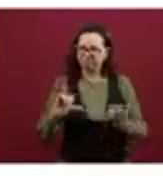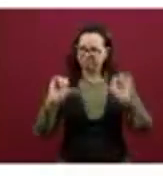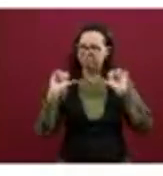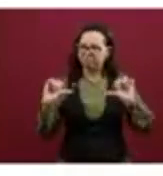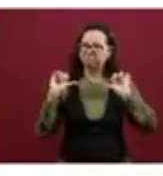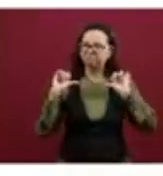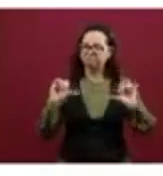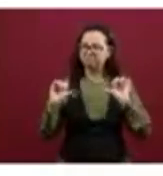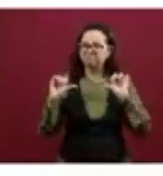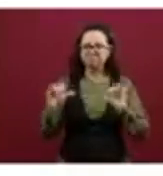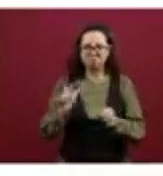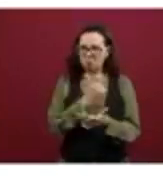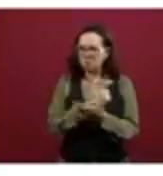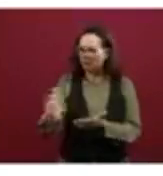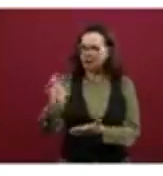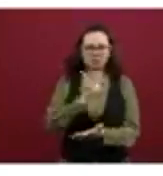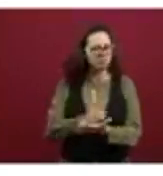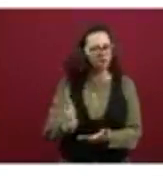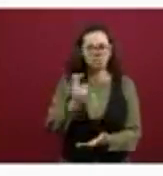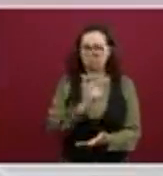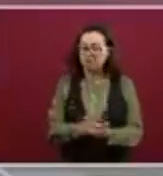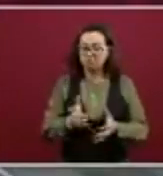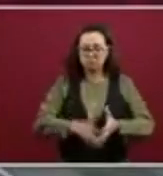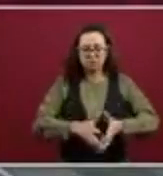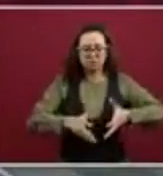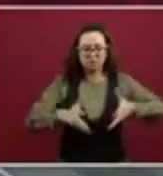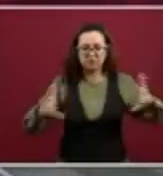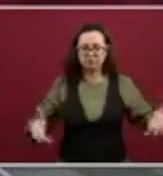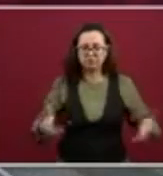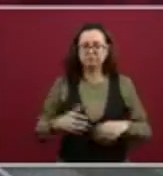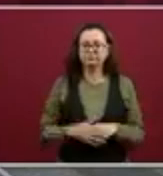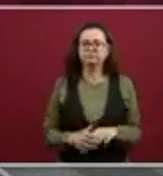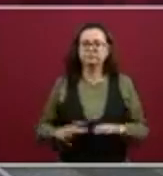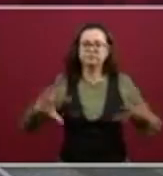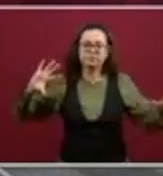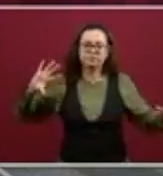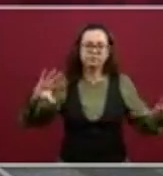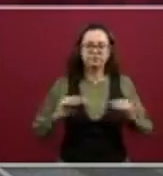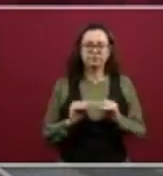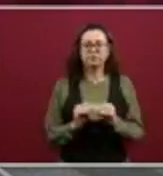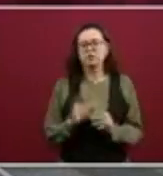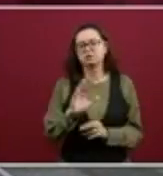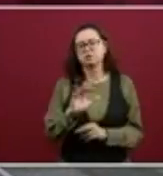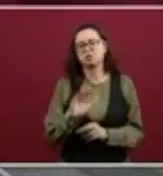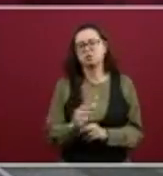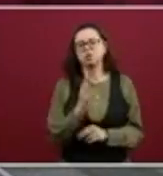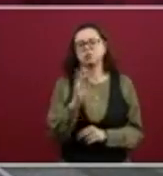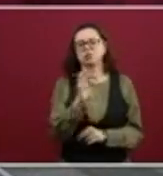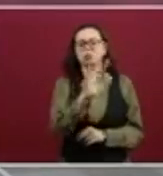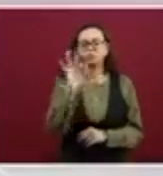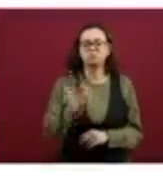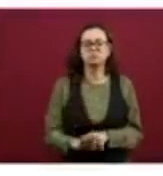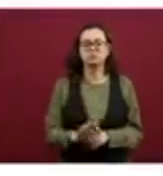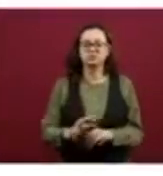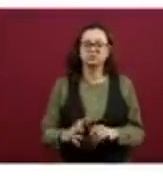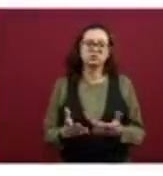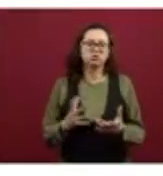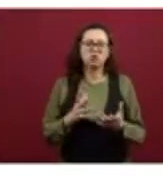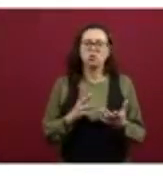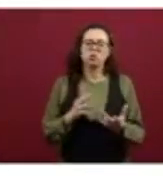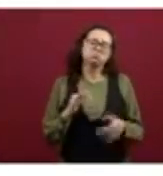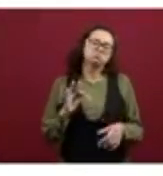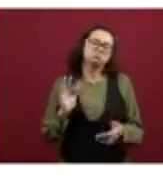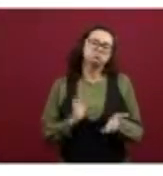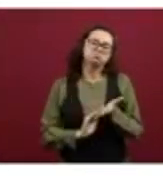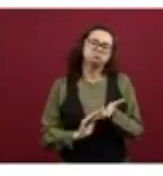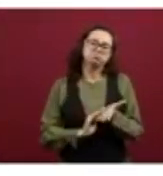Hasta el 108, que es lo que señalábamos ahorita, hasta aquí llega el monto, 54% del monto condonado en total. Hasta